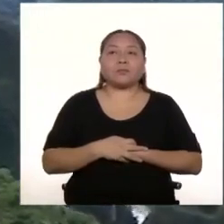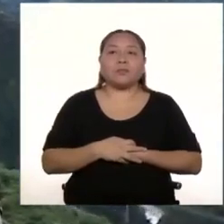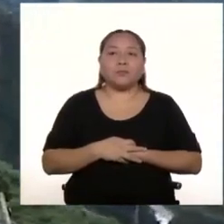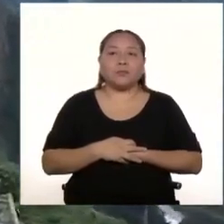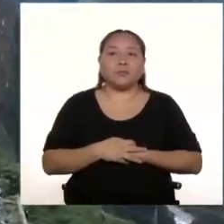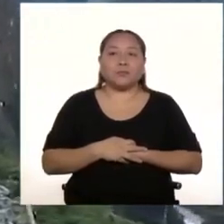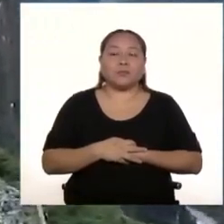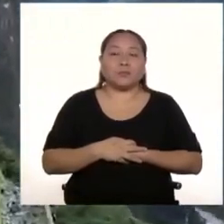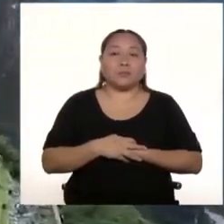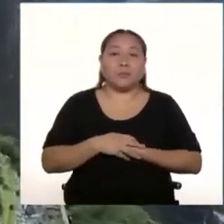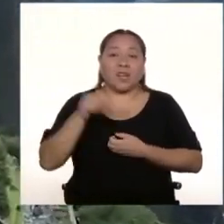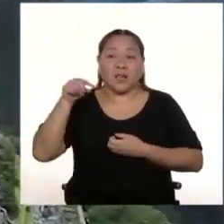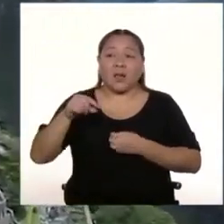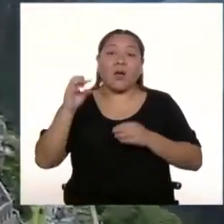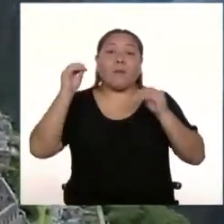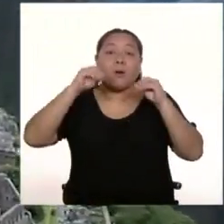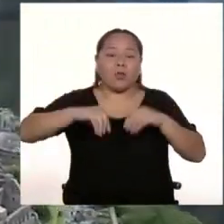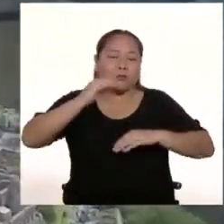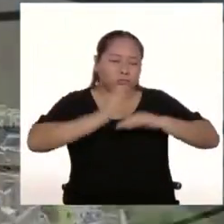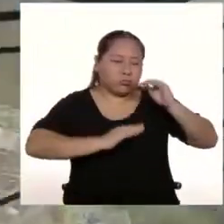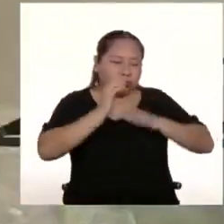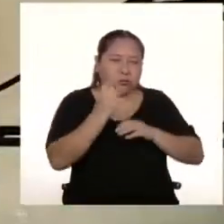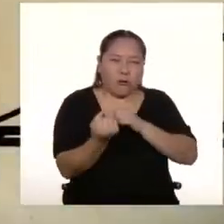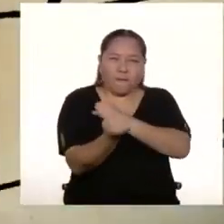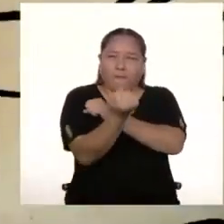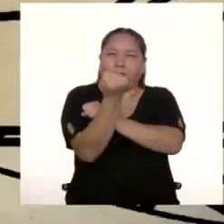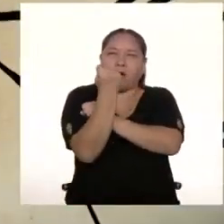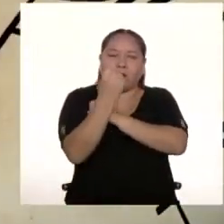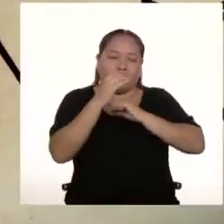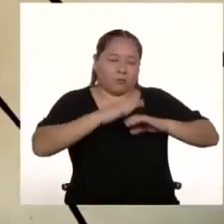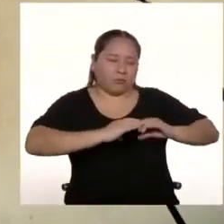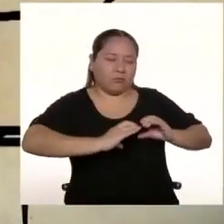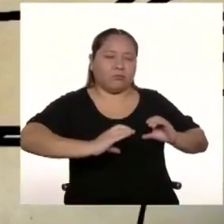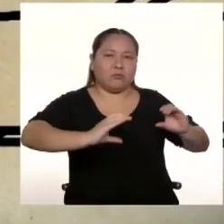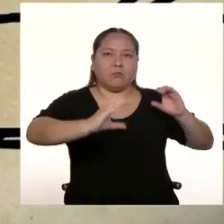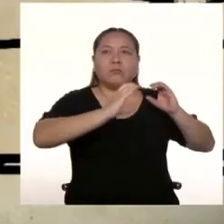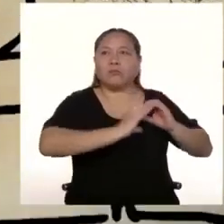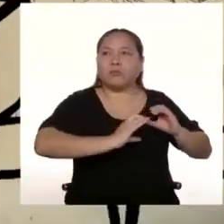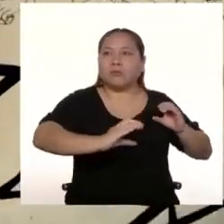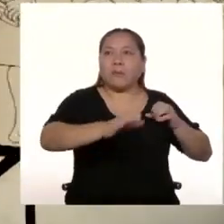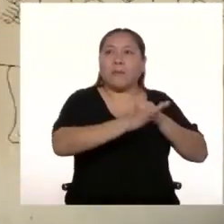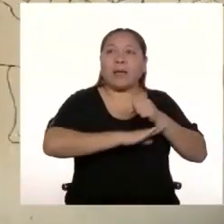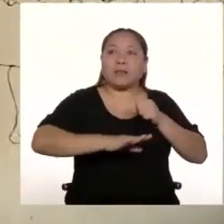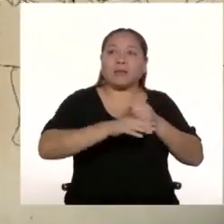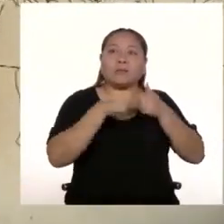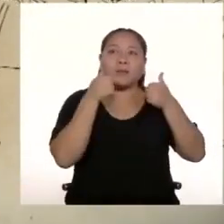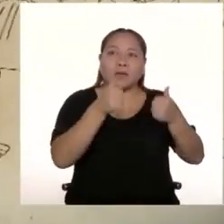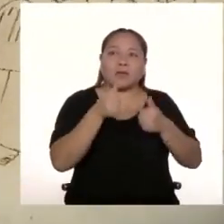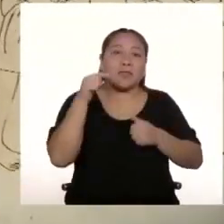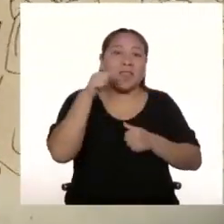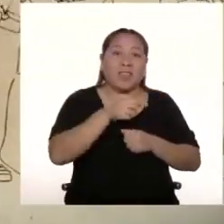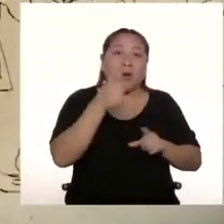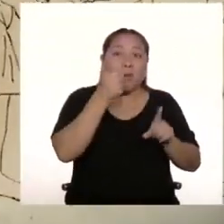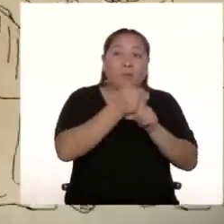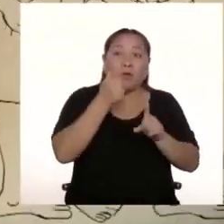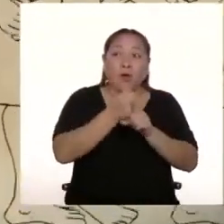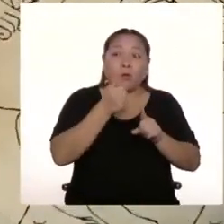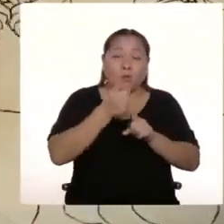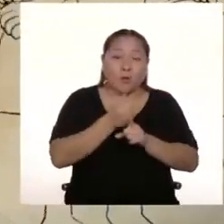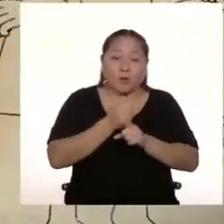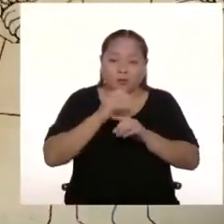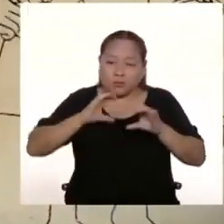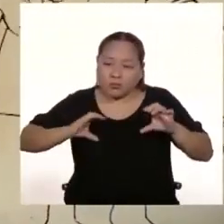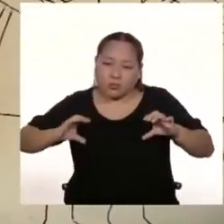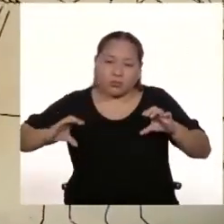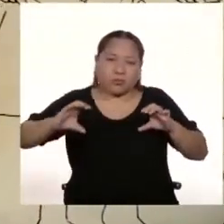En armar cimientos y fuertes edificios, ellos lo hacen muy bien, y así ellos mismos labran sus moradas